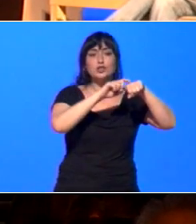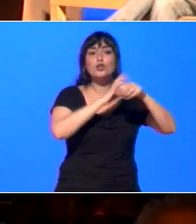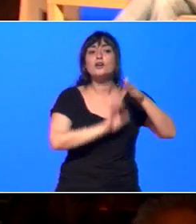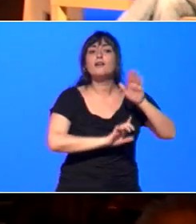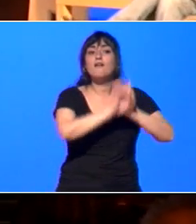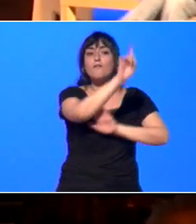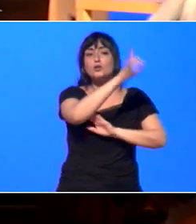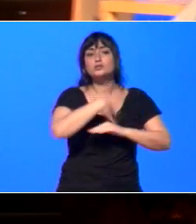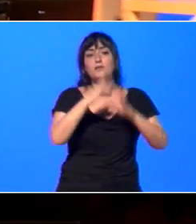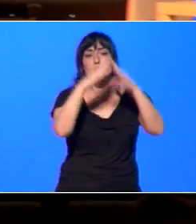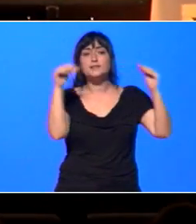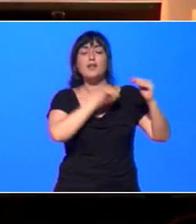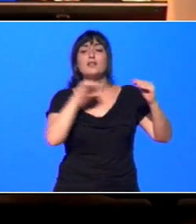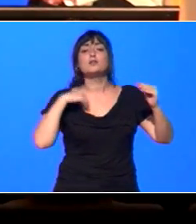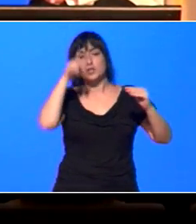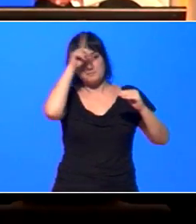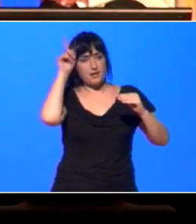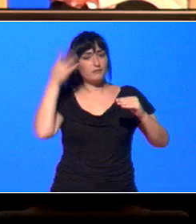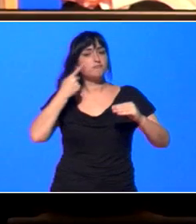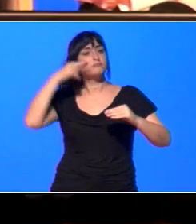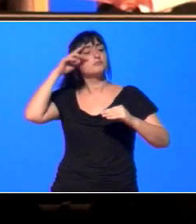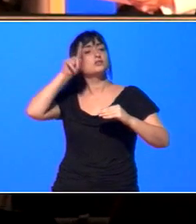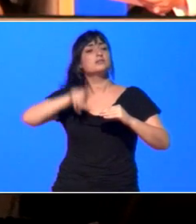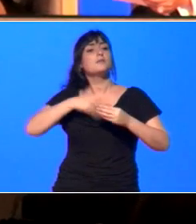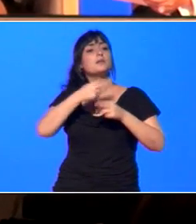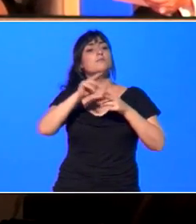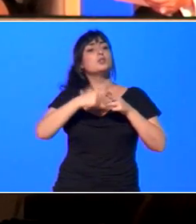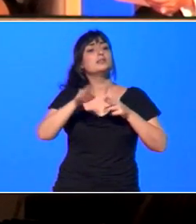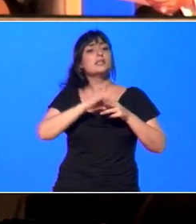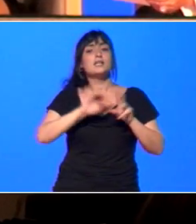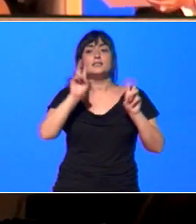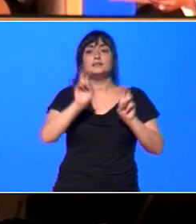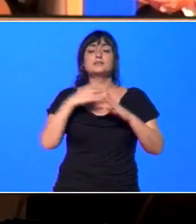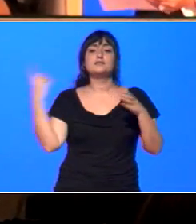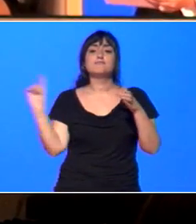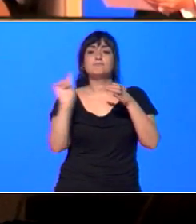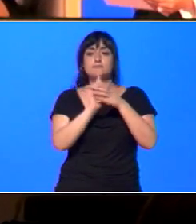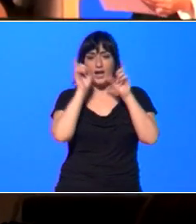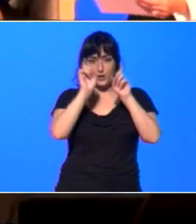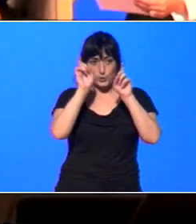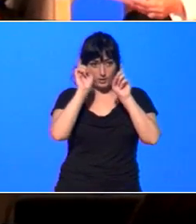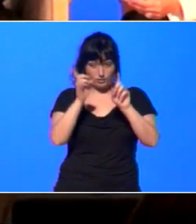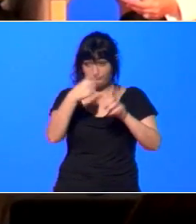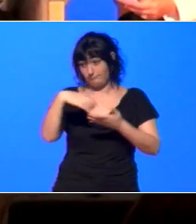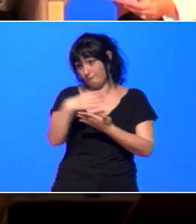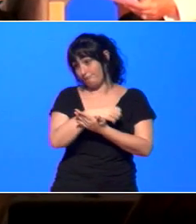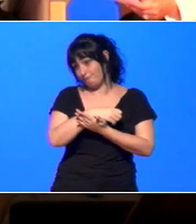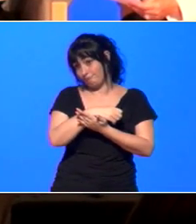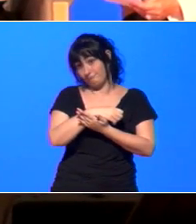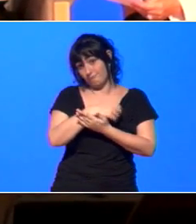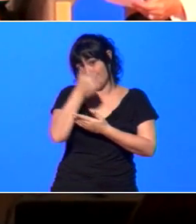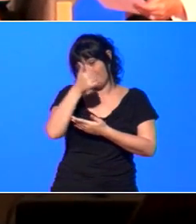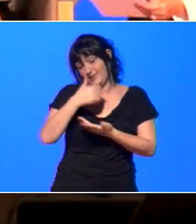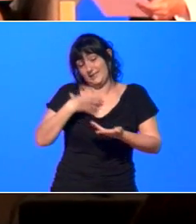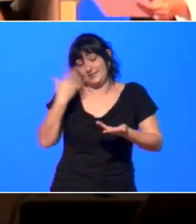Madrid, experto en políticas sobre educación inclusiva y atención a la diversidad. Todos sabemos que tiene una amplia y